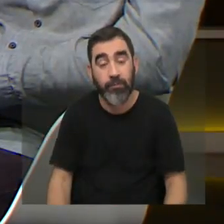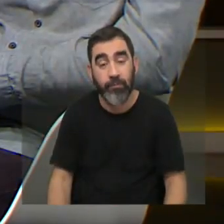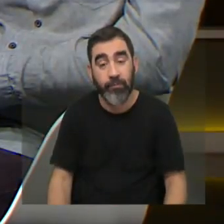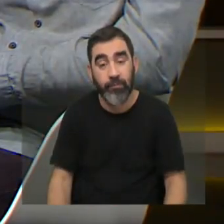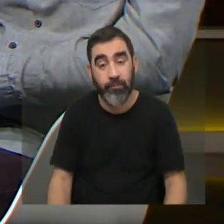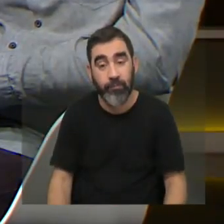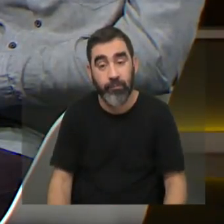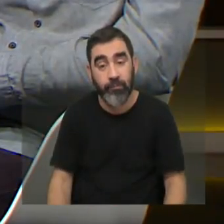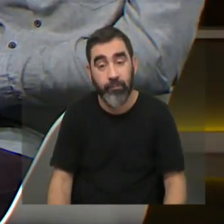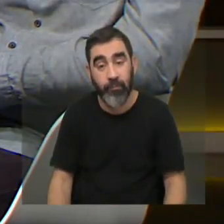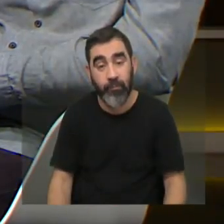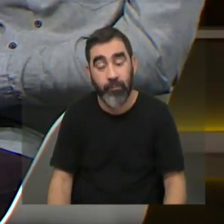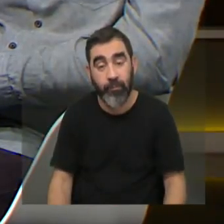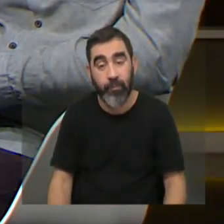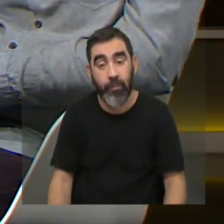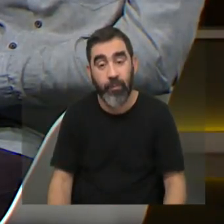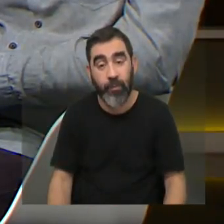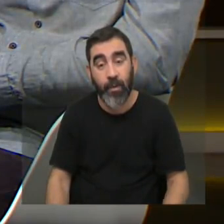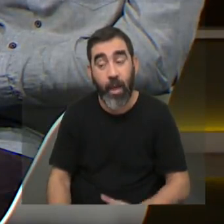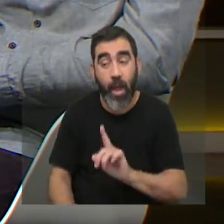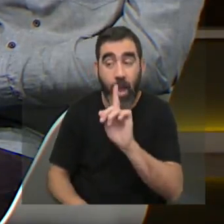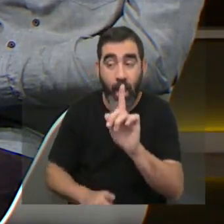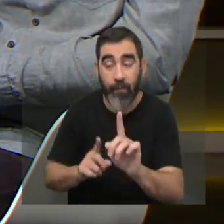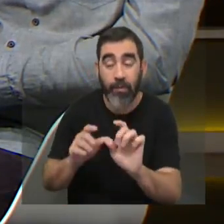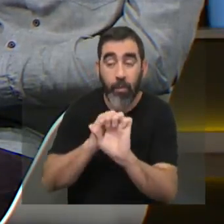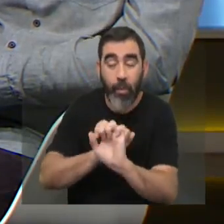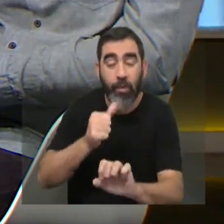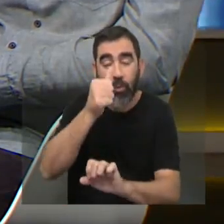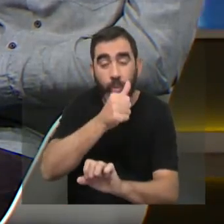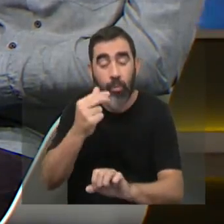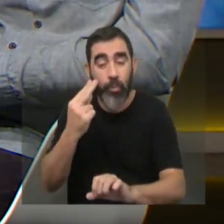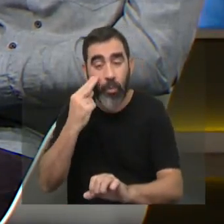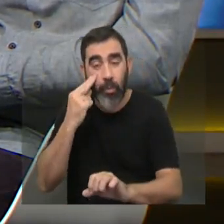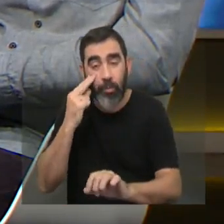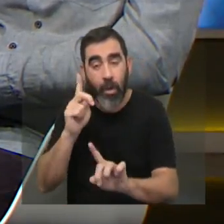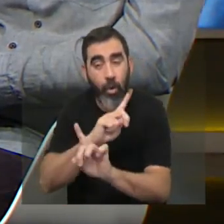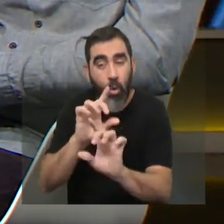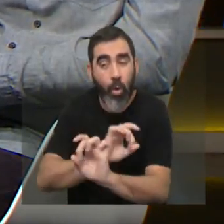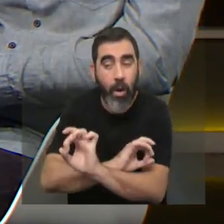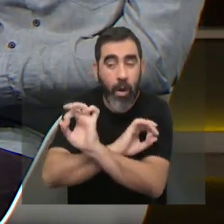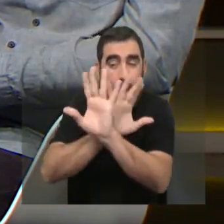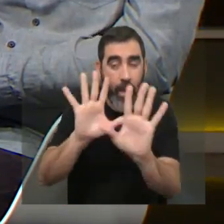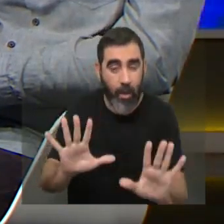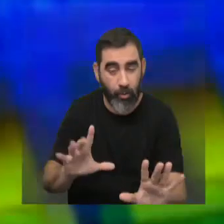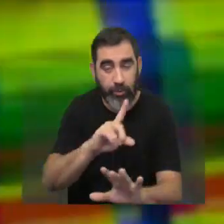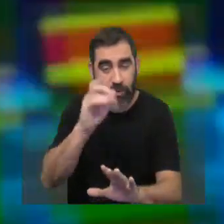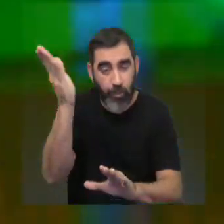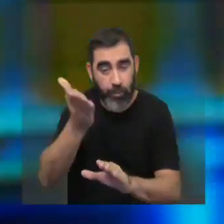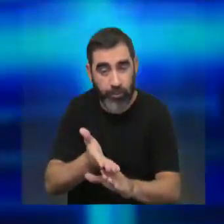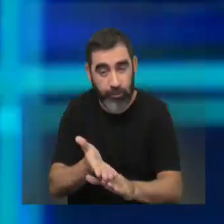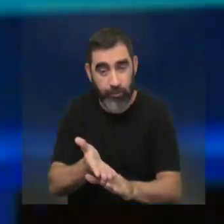esa atracción que comentó Sebastián antes, de poder resolver problemas que no están del todo bien definidos. Claro. Entonces eso